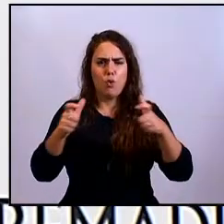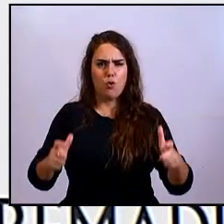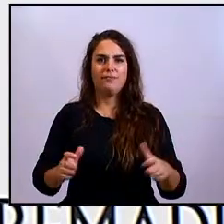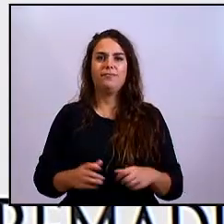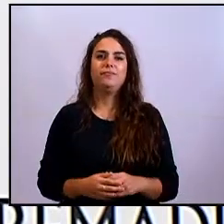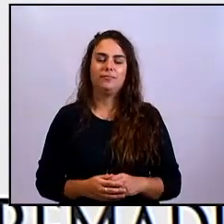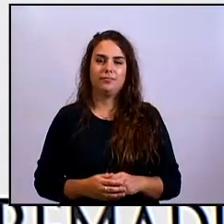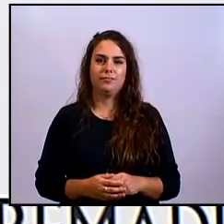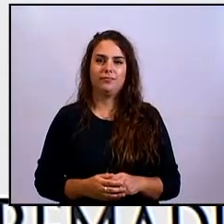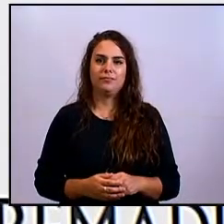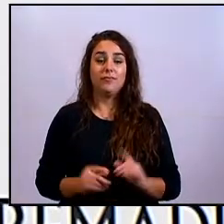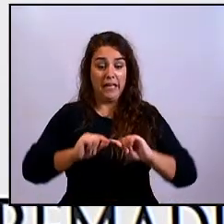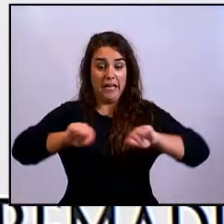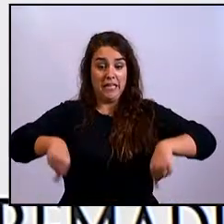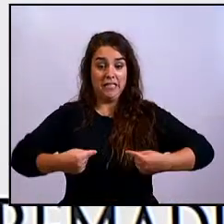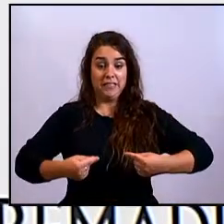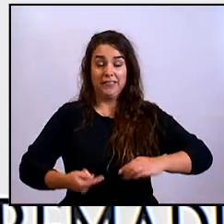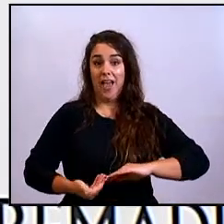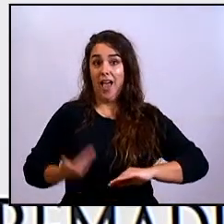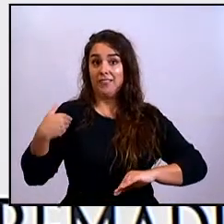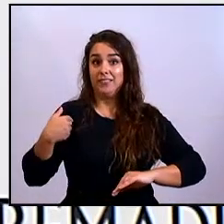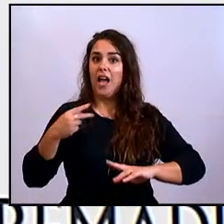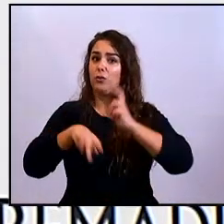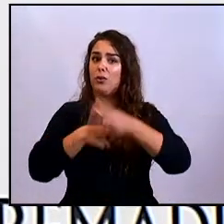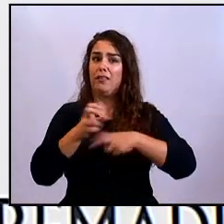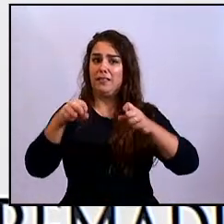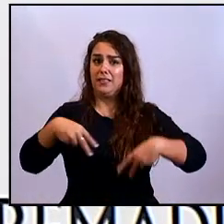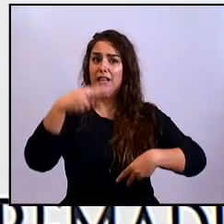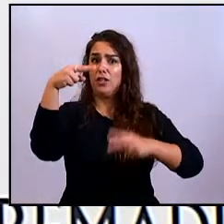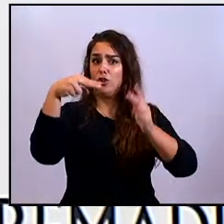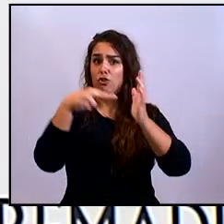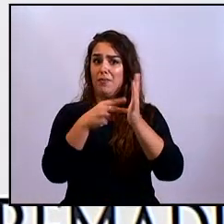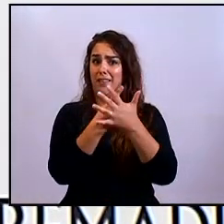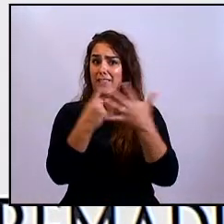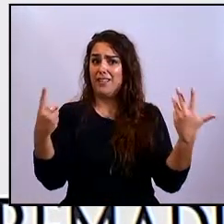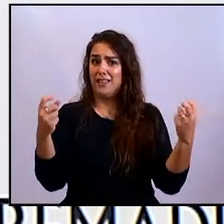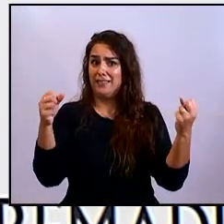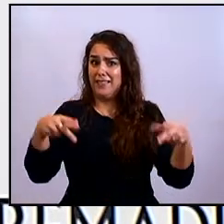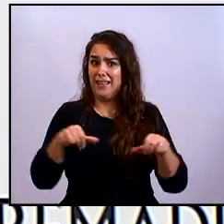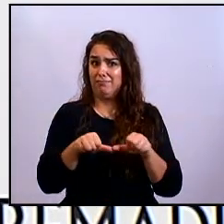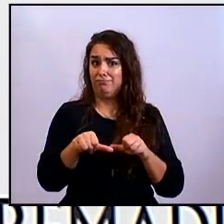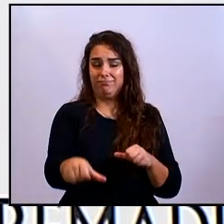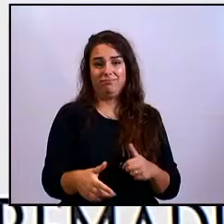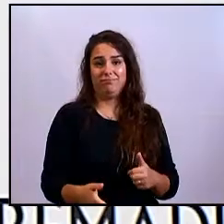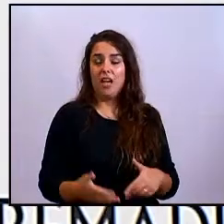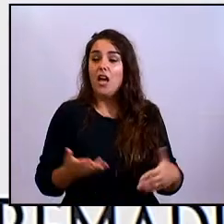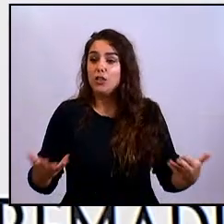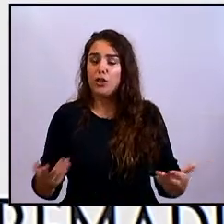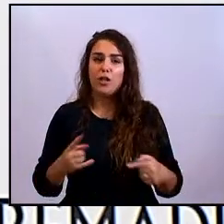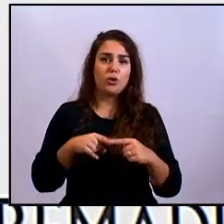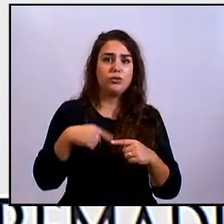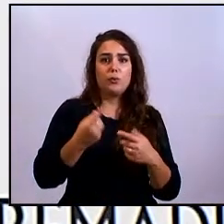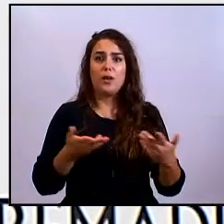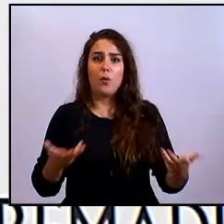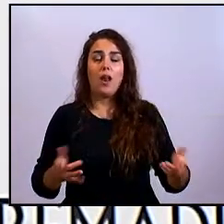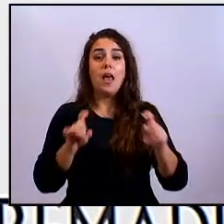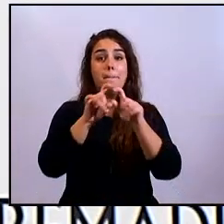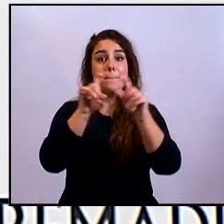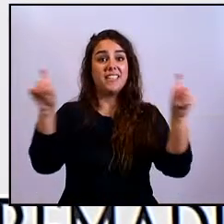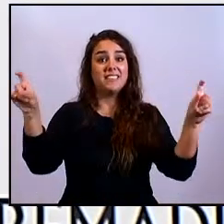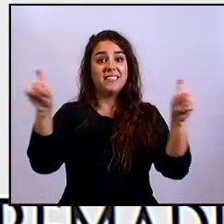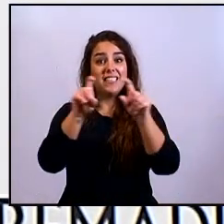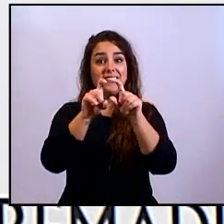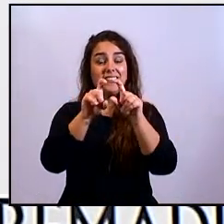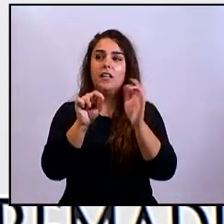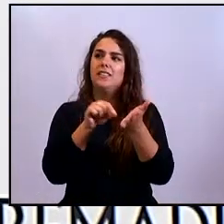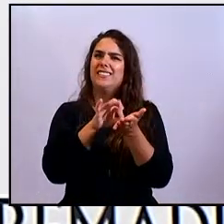El convenio marco llevaba sin actualizarse desde el año 2016 y esto conllevaba a que las empresas estuvieran prestando